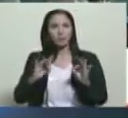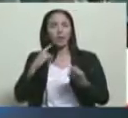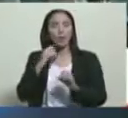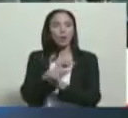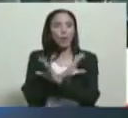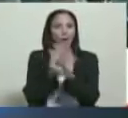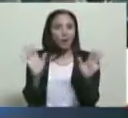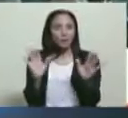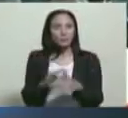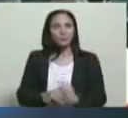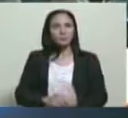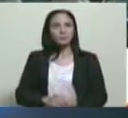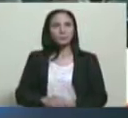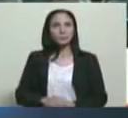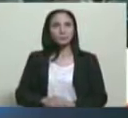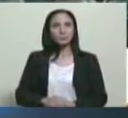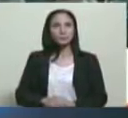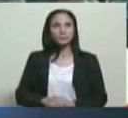claridad,